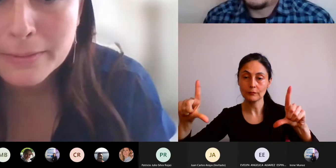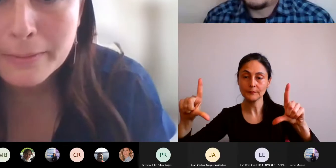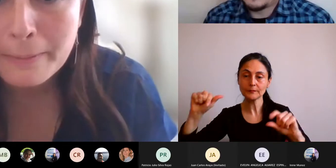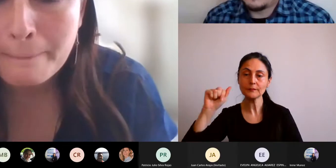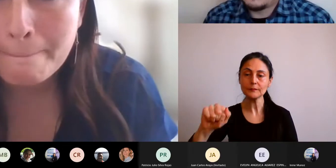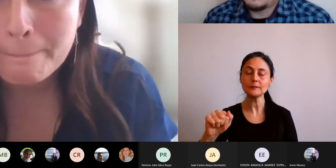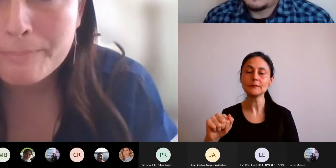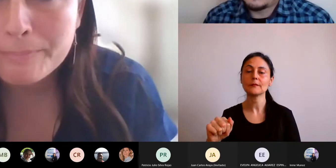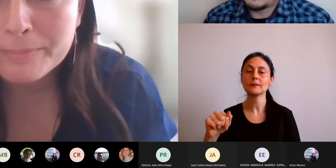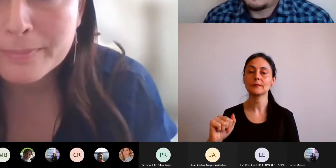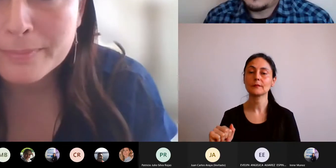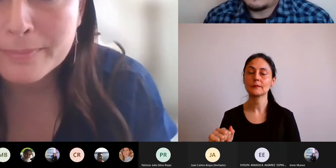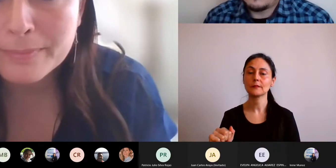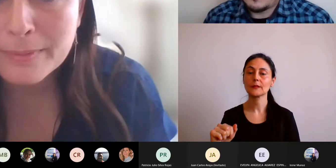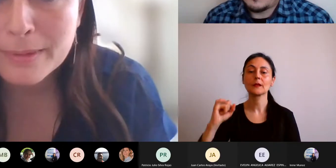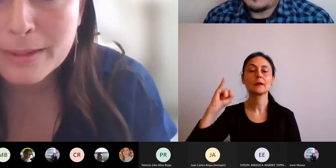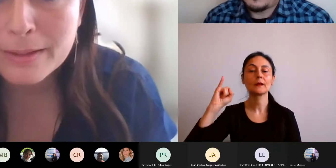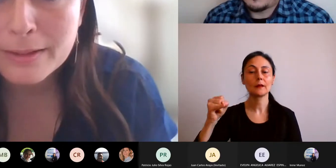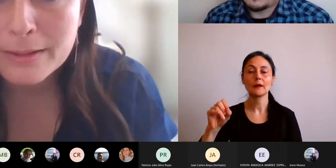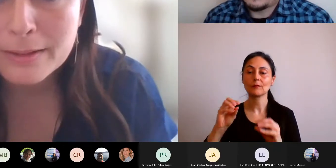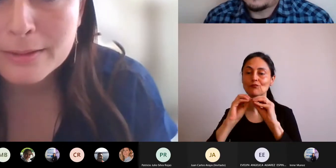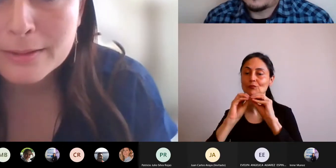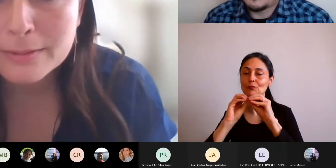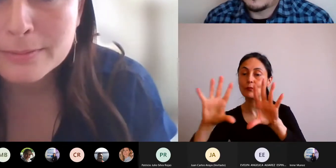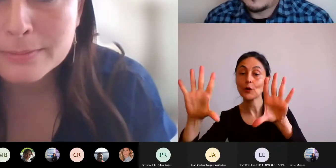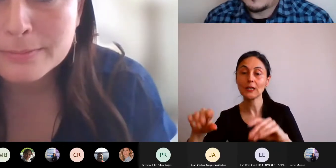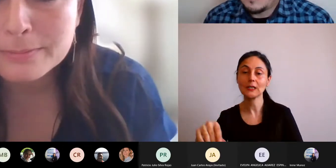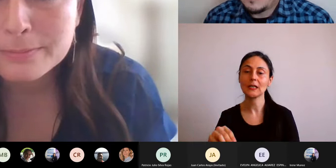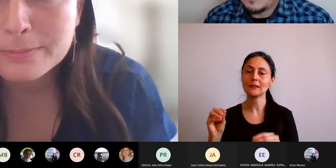pantalla. Ya, la vamos a proyectar de nuevo para que se vea perfecto.